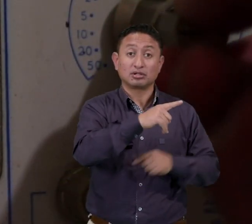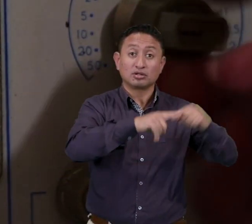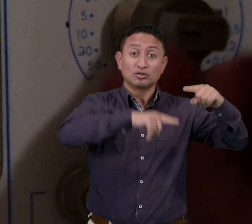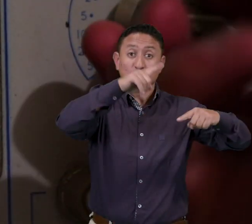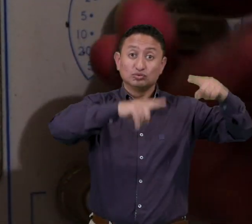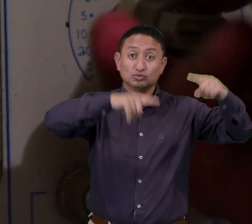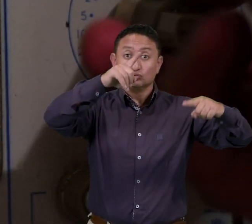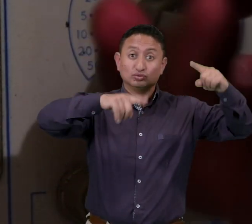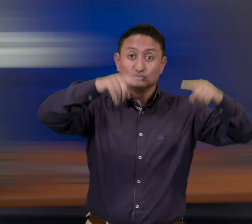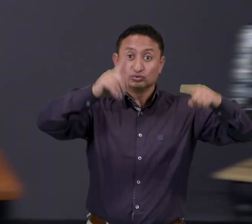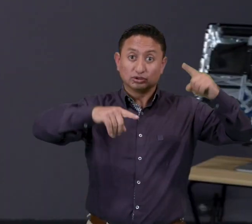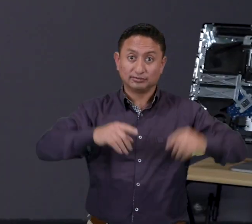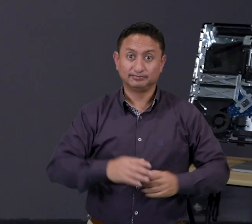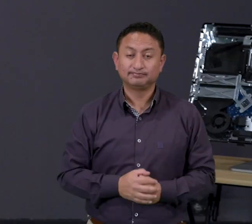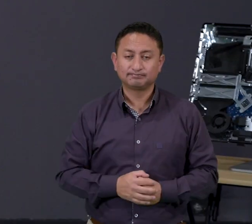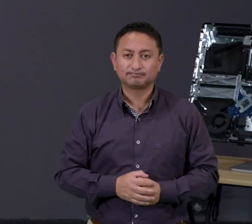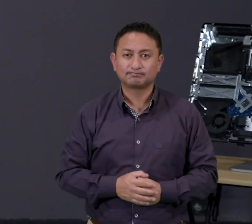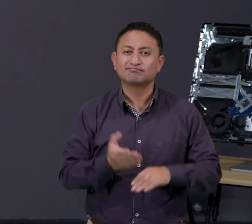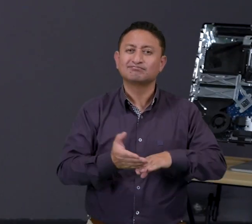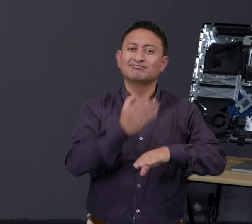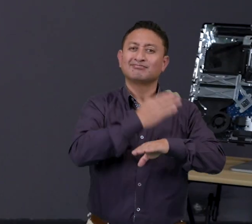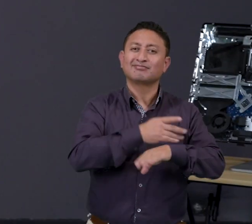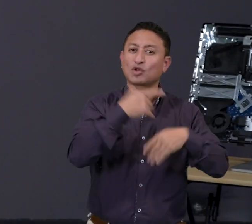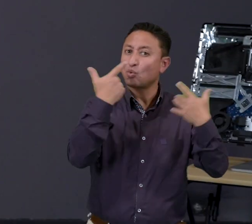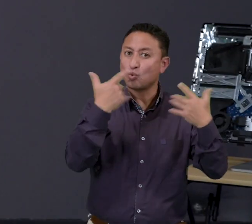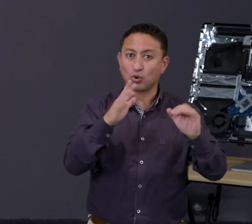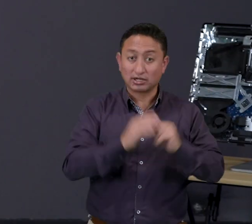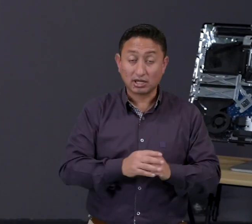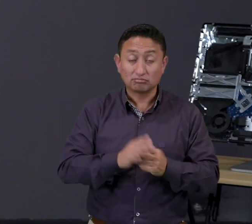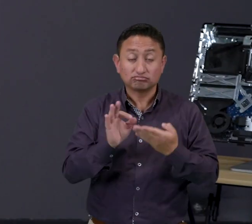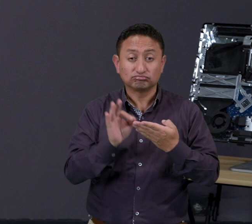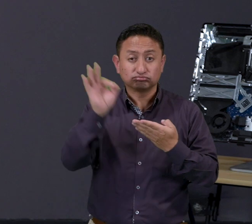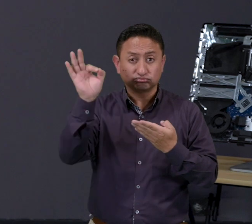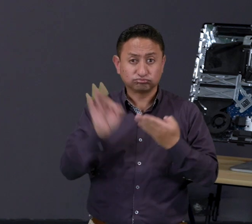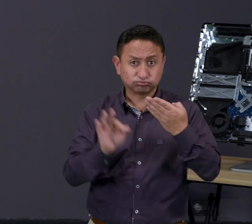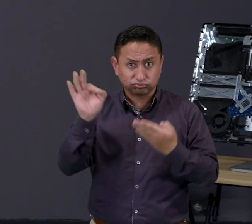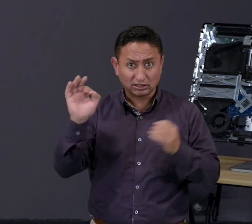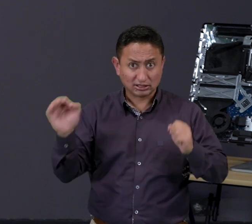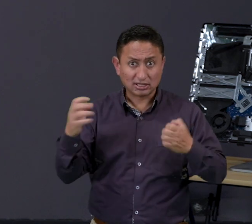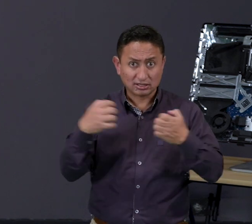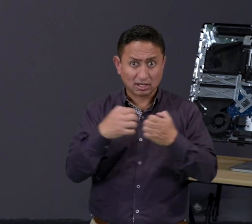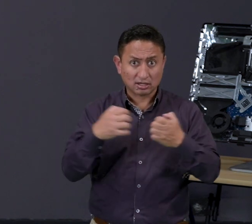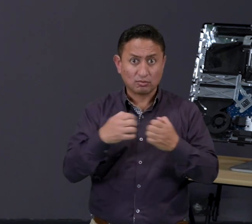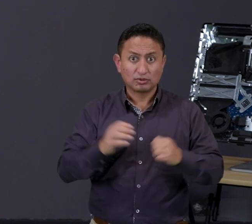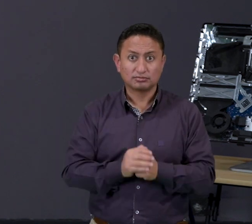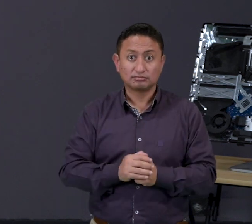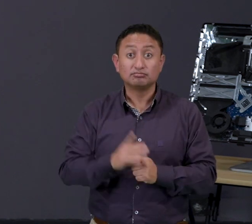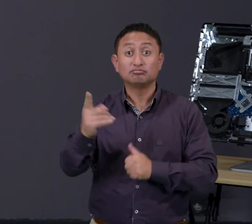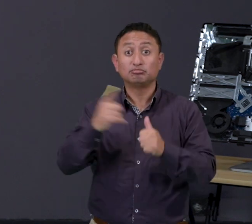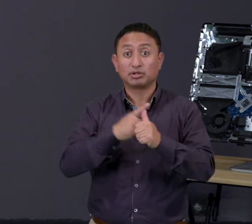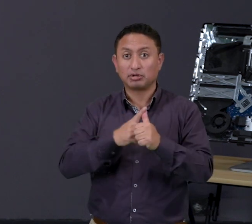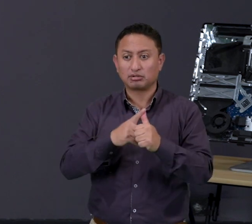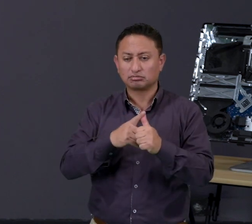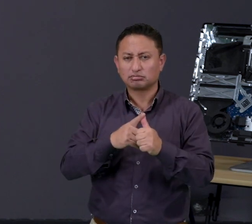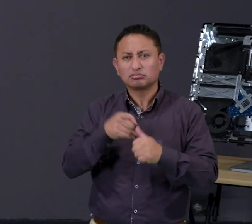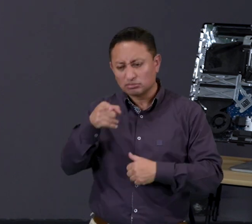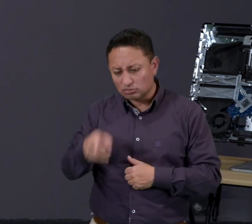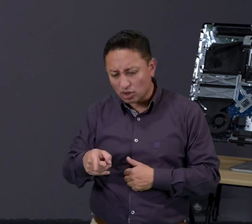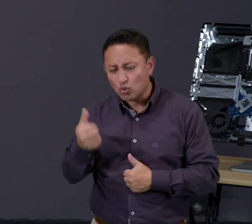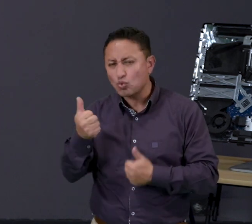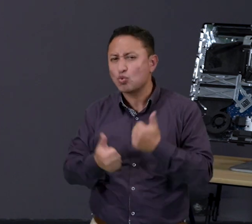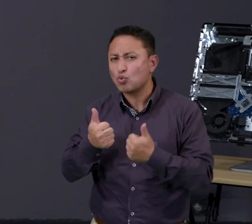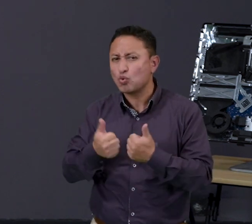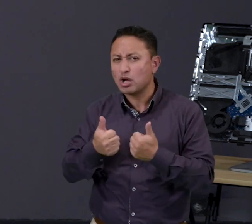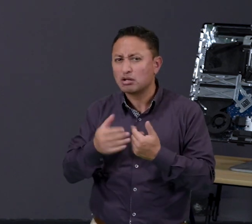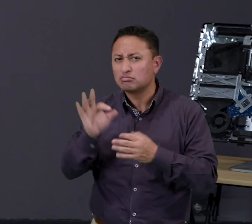pantalla de un osciloscopio. Antes de realizar cualquier tipo de medición con los instrumentos, hay que cerciorarse el tipo de corriente a